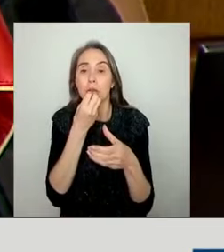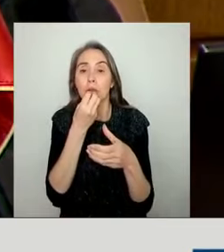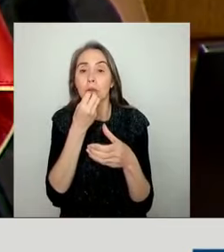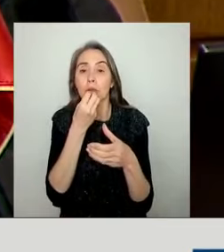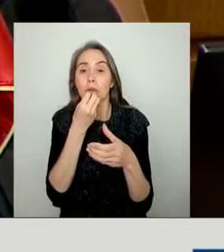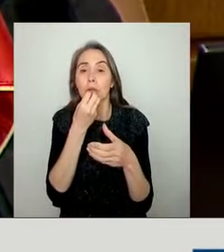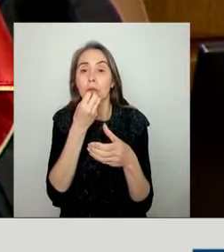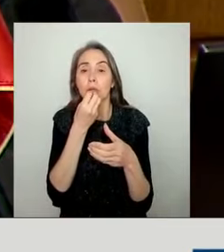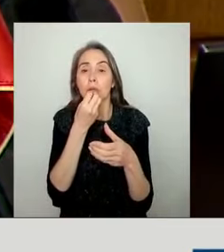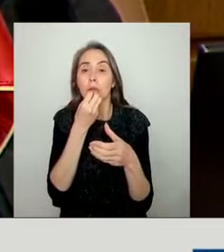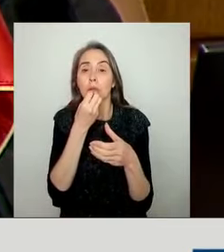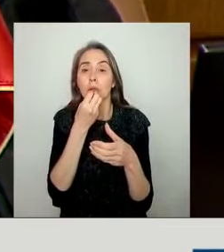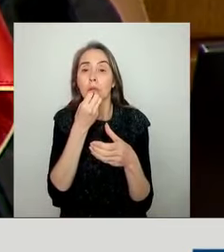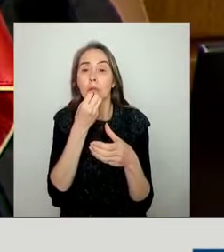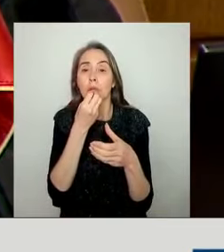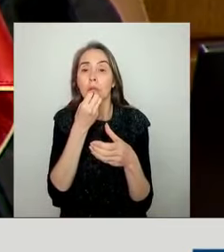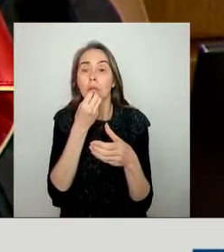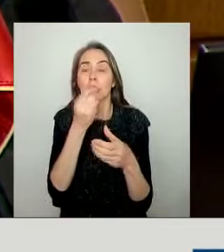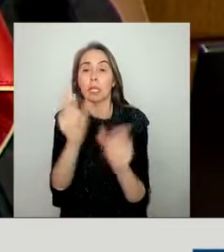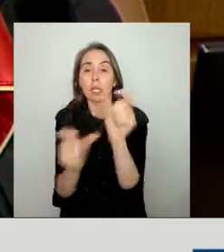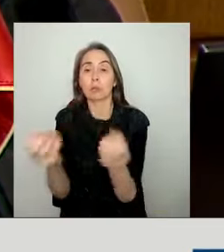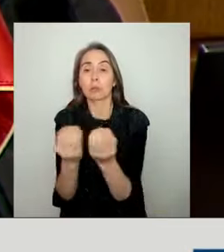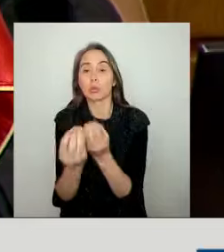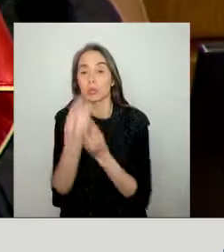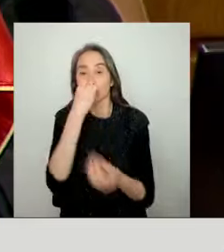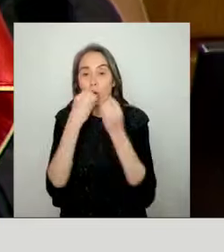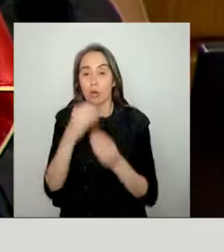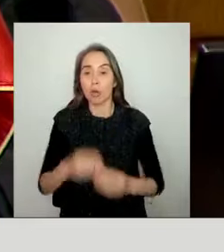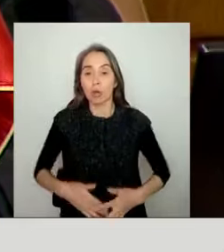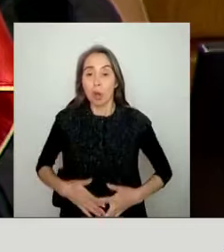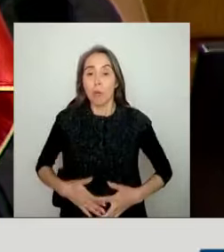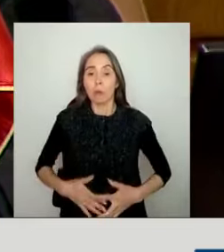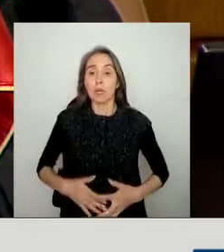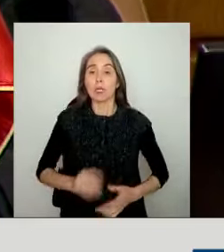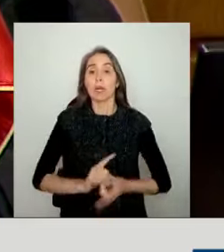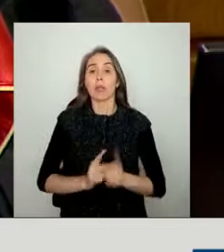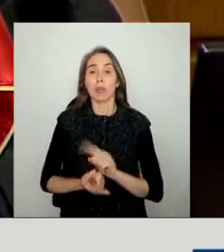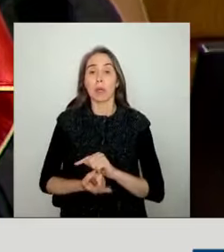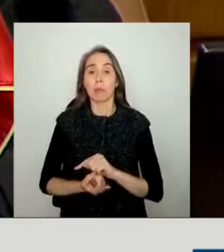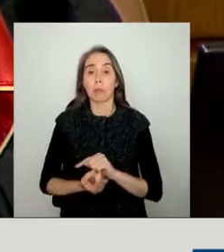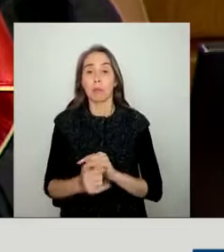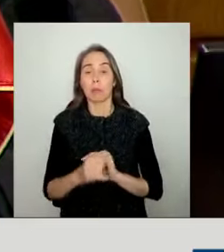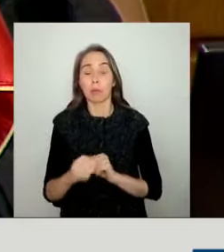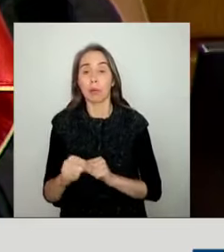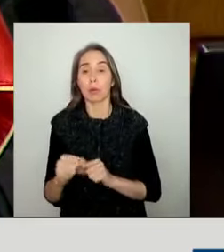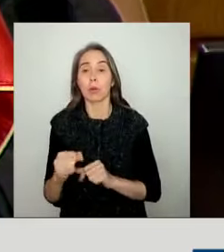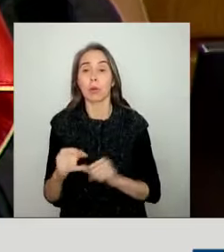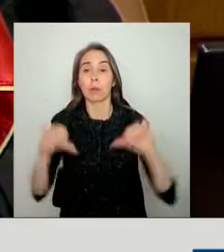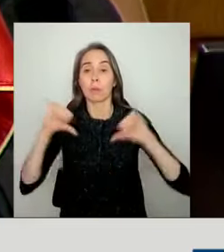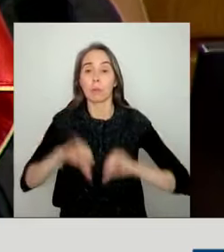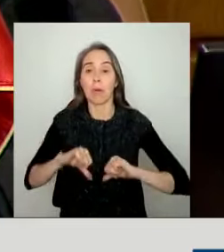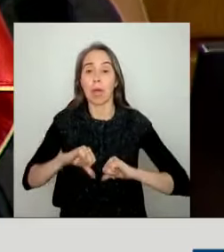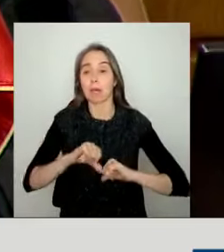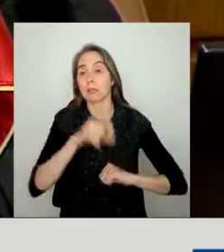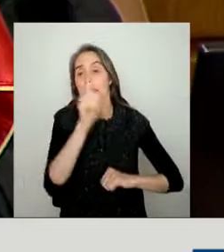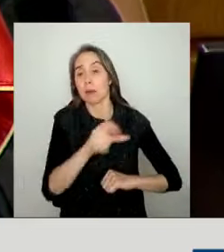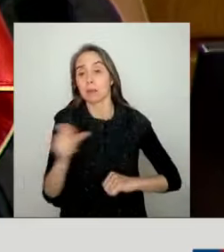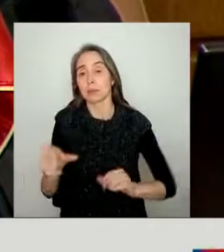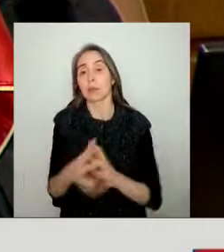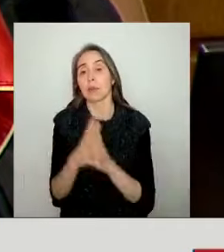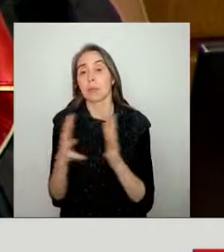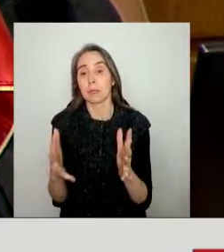llenando los estómagos muchas personas y que al final terminan perjudicando mucho a la gente y